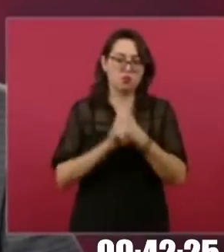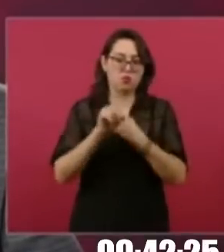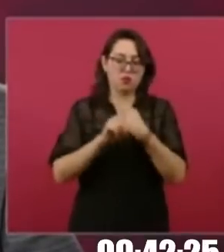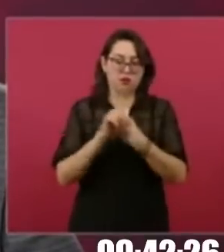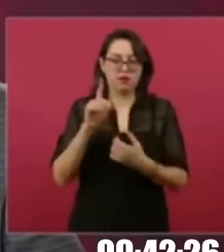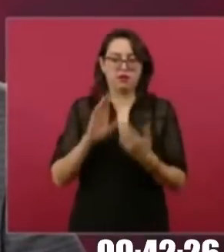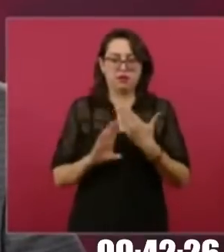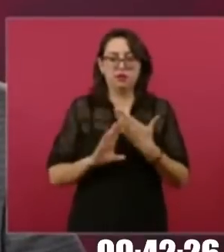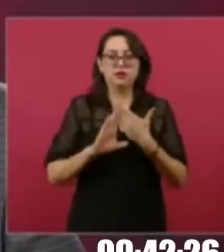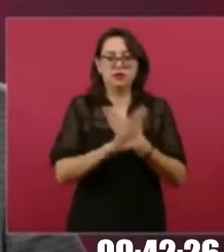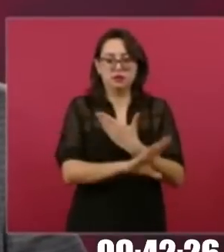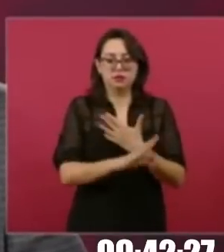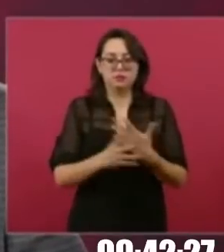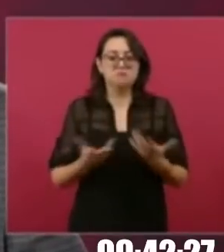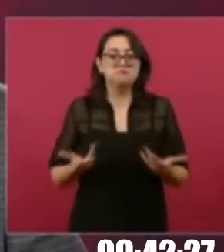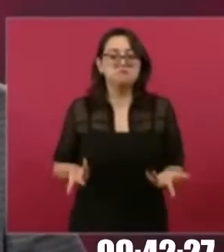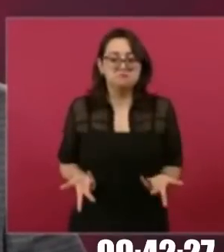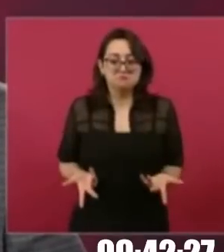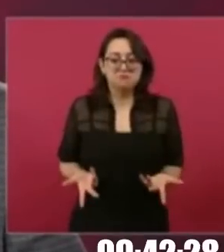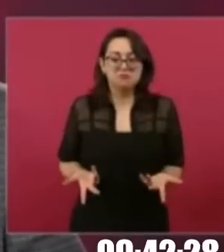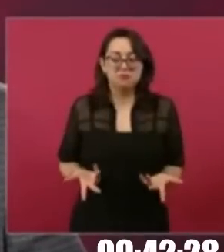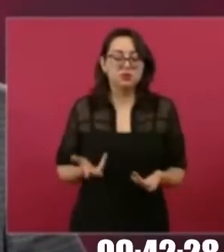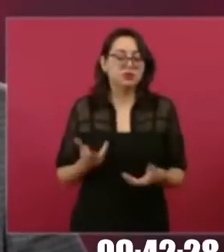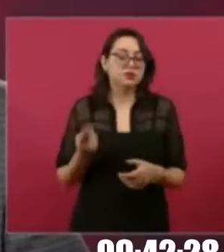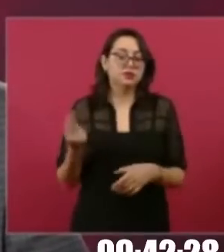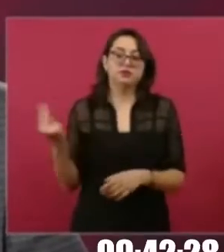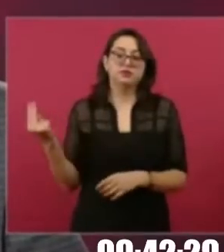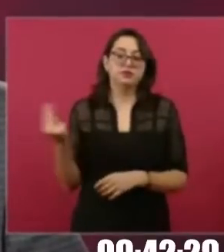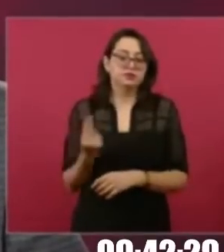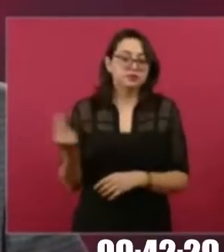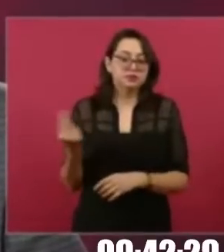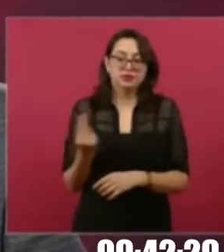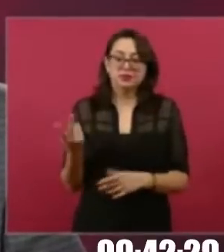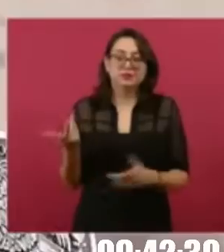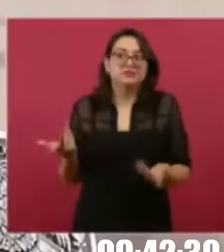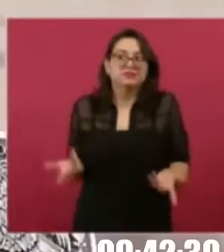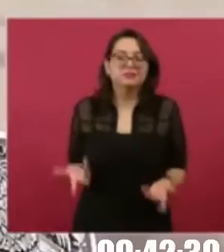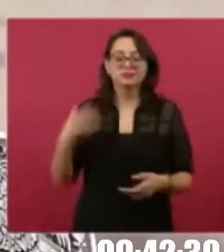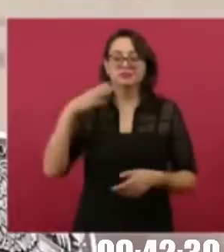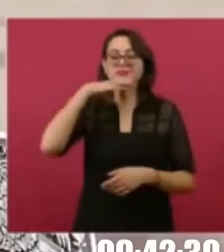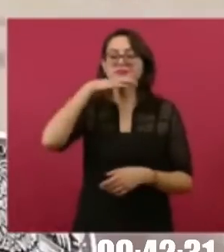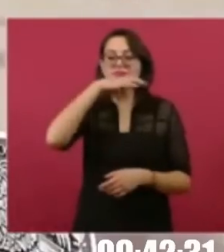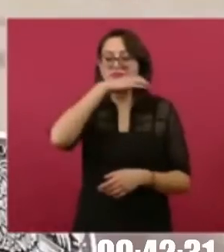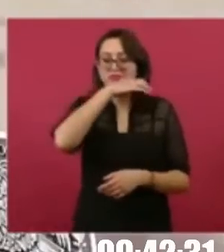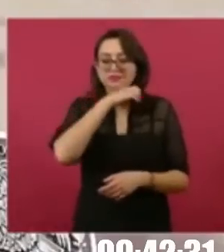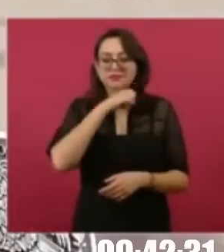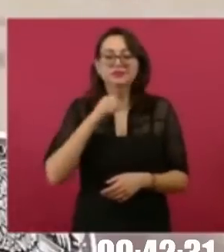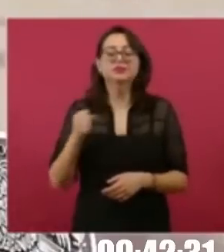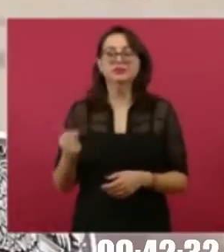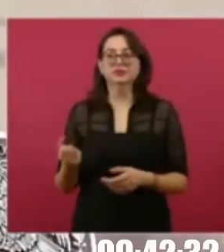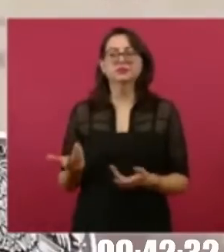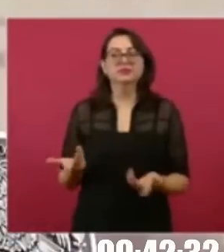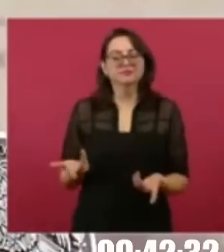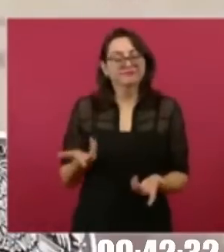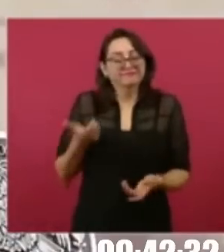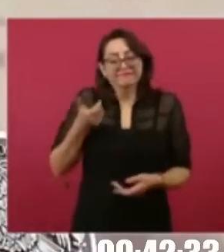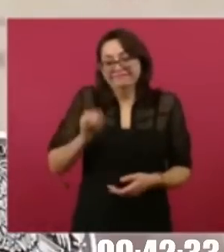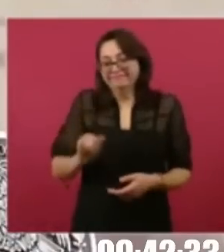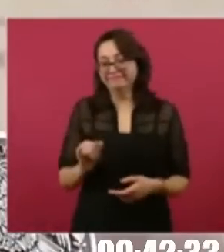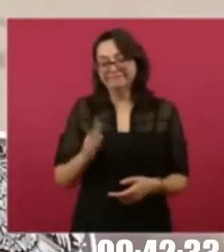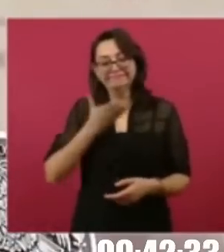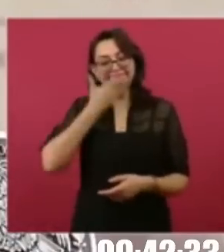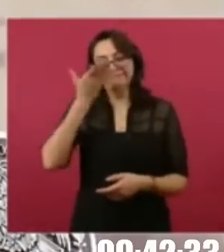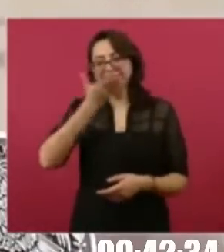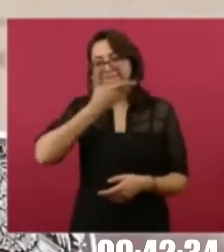de Sonora esto es desde luego una experiencia que se tiene en algunos estados con diferencias